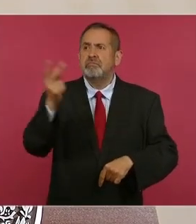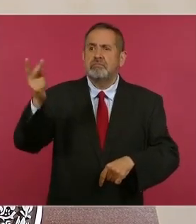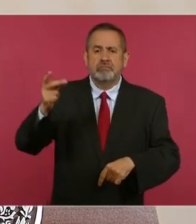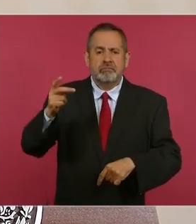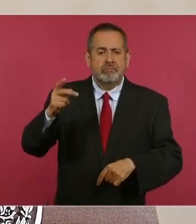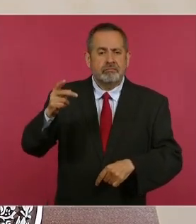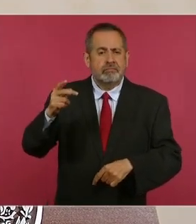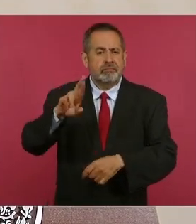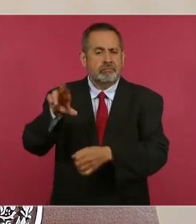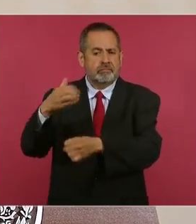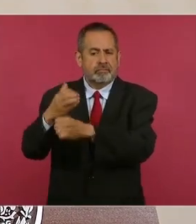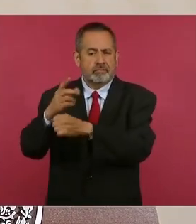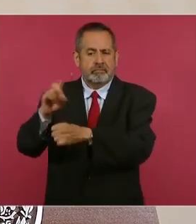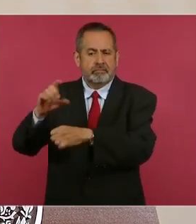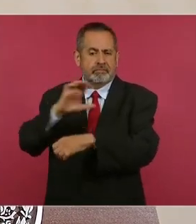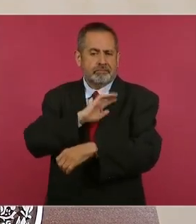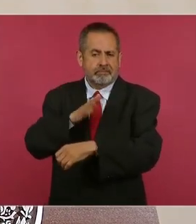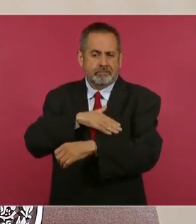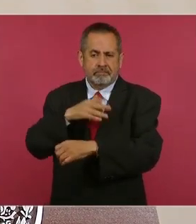republicanos españoles